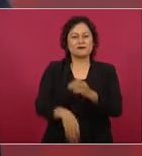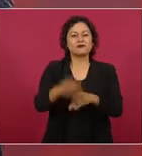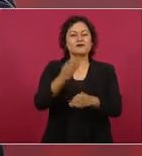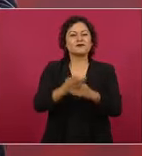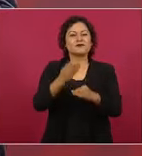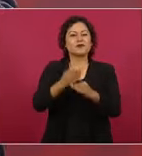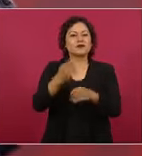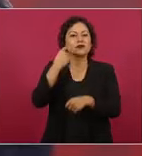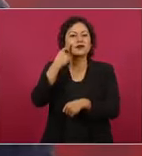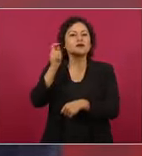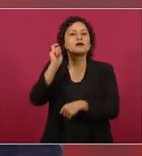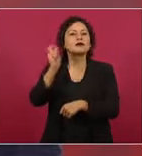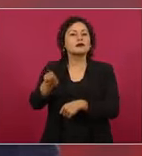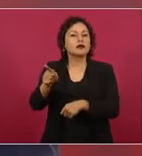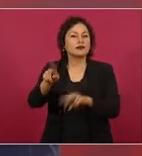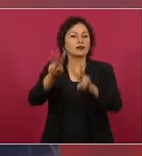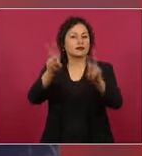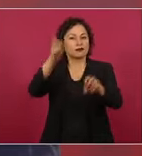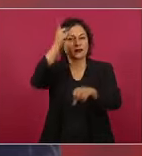el director de Pemex,